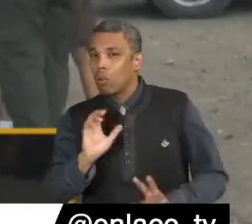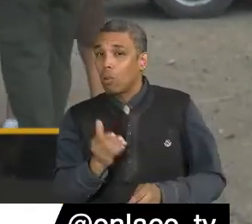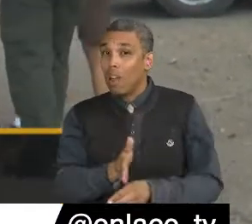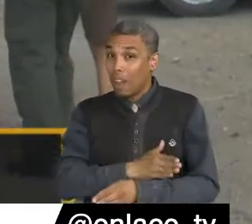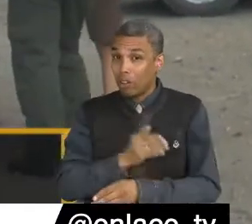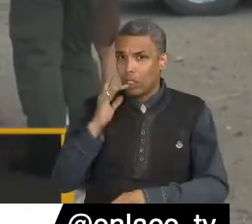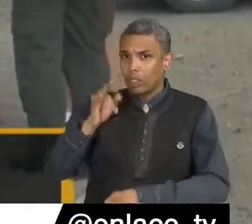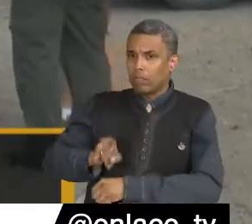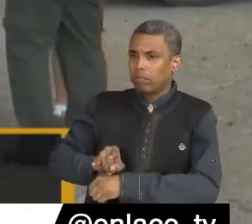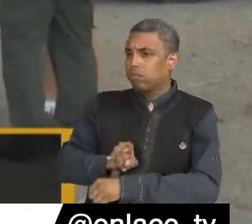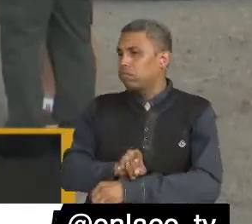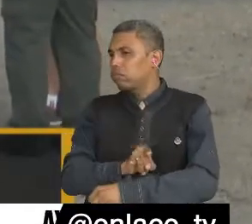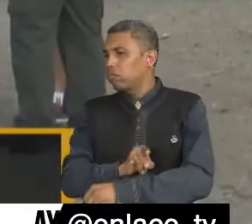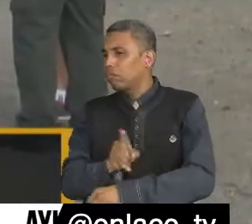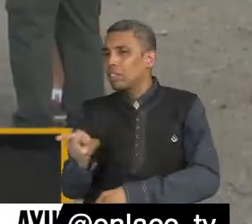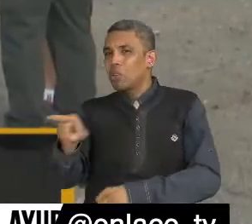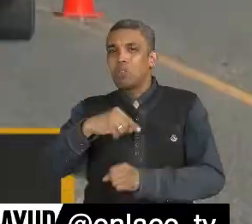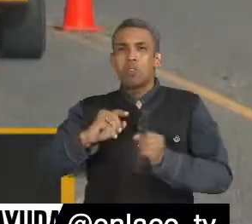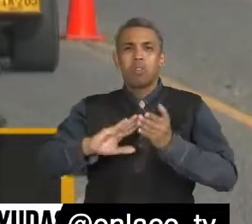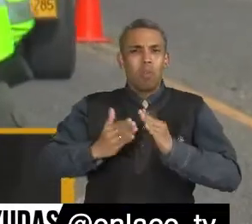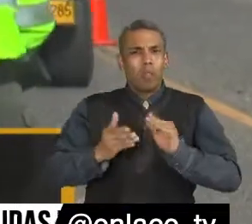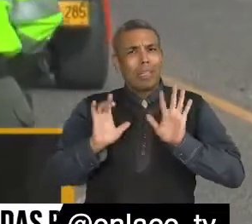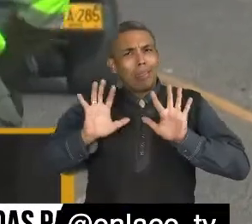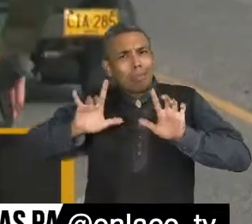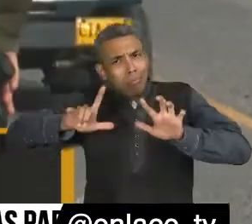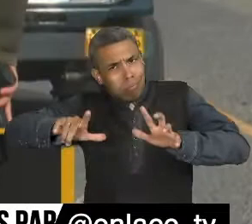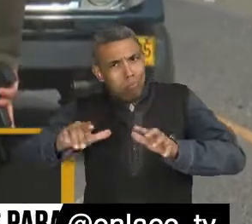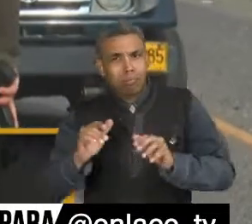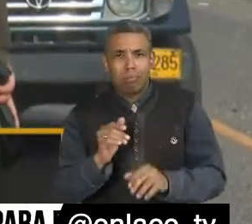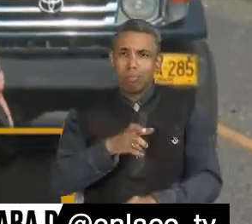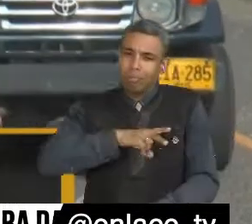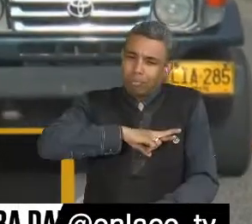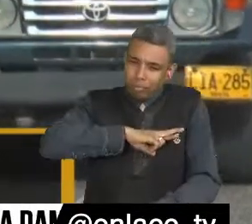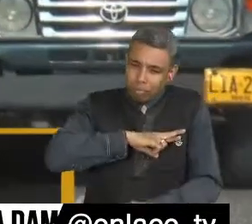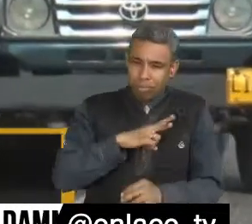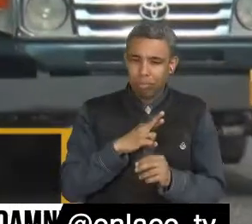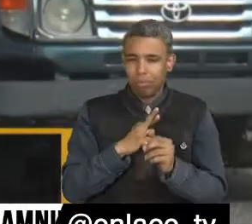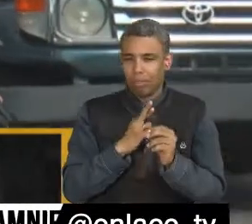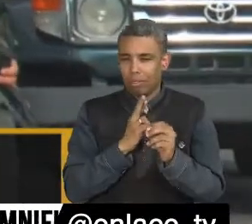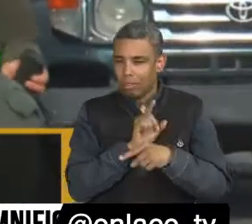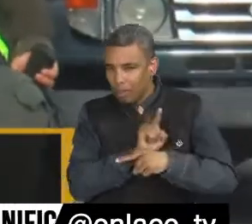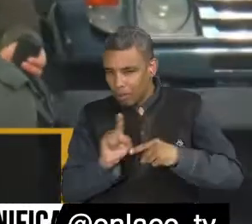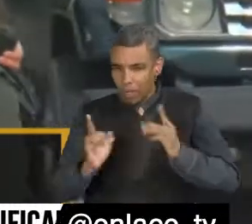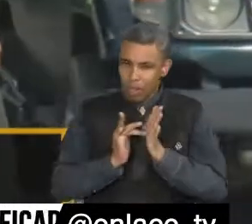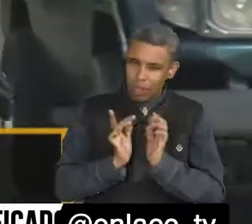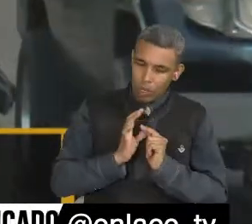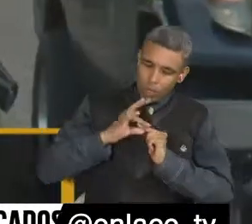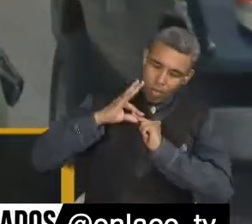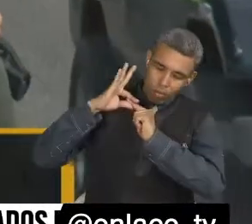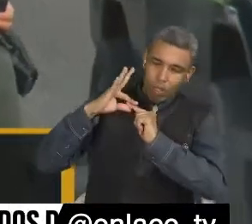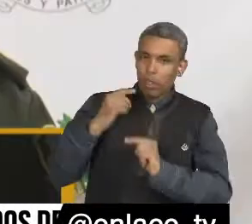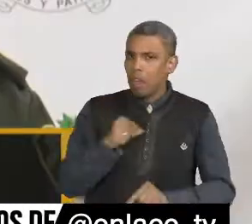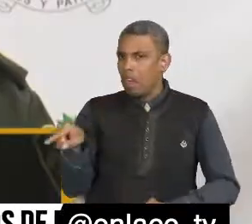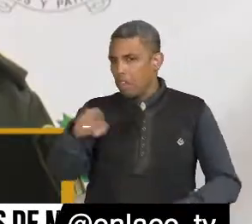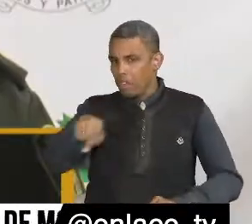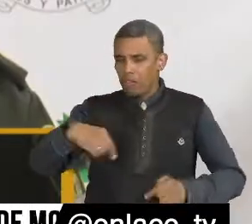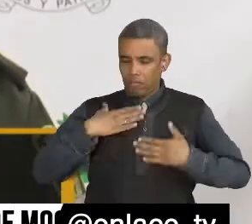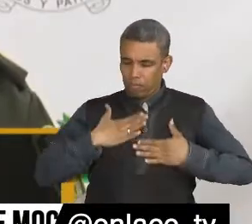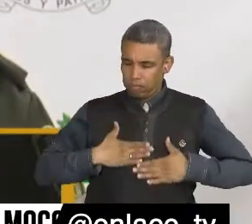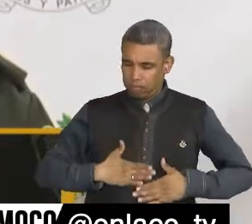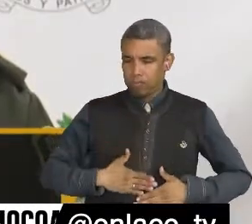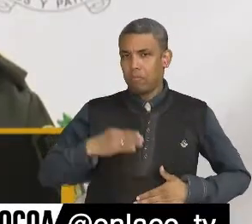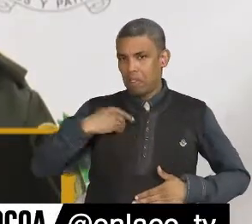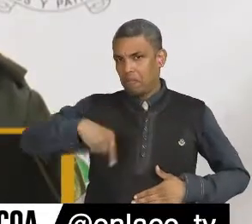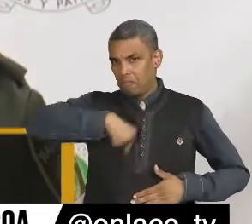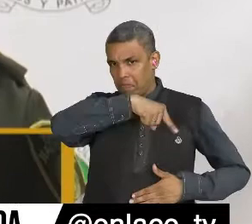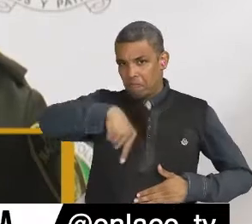paz. Asimismo, vamos a tener de manera aleatoria algunos acompañamientos por parte de la Policía Nacional en Barranca